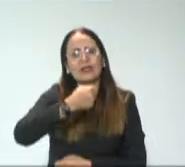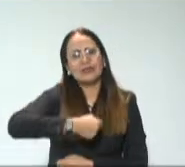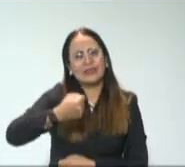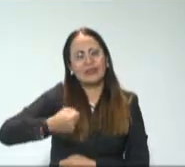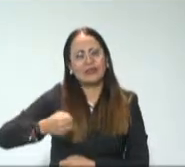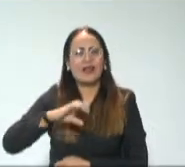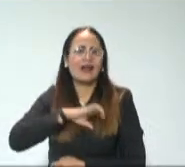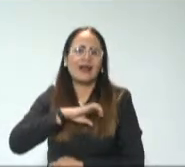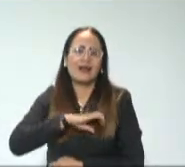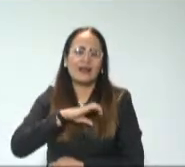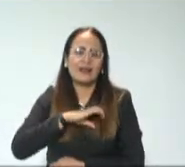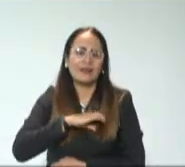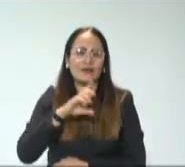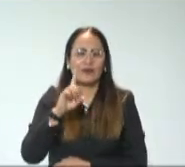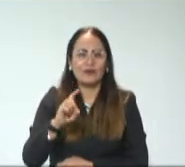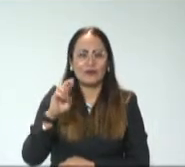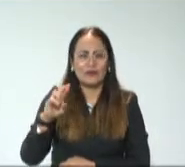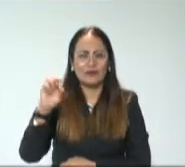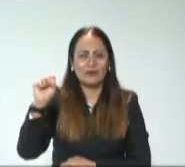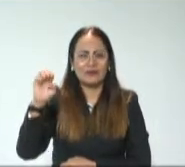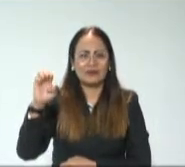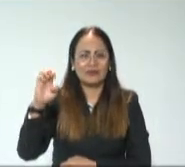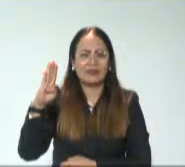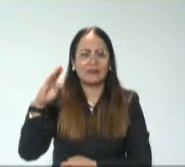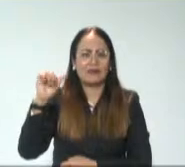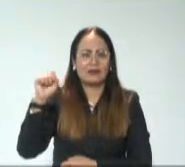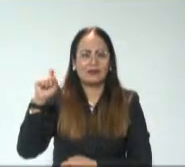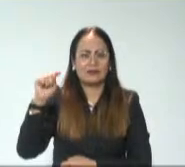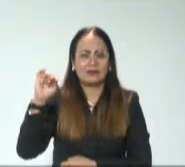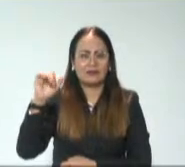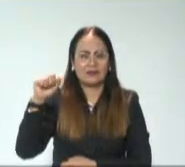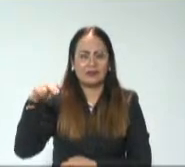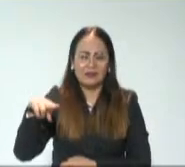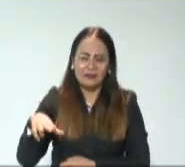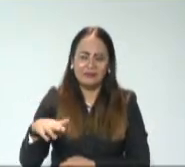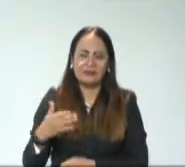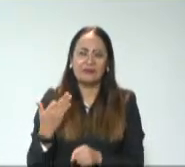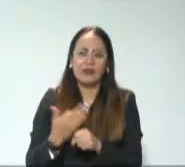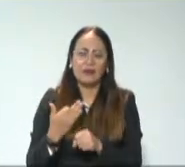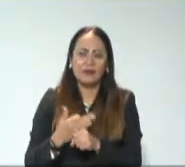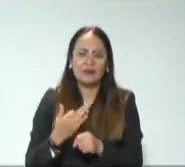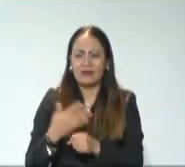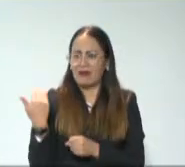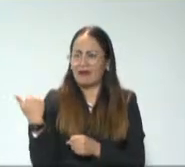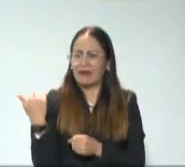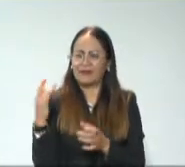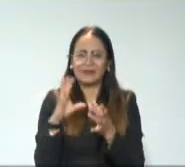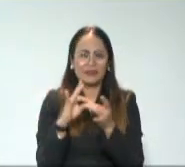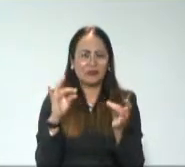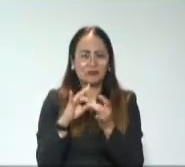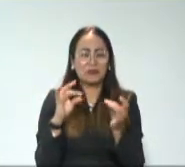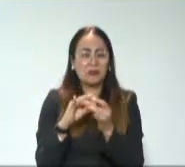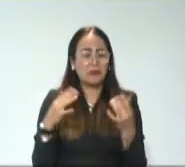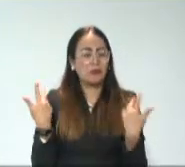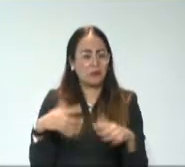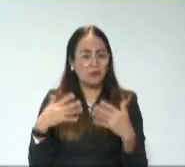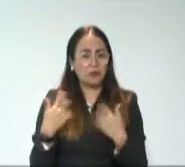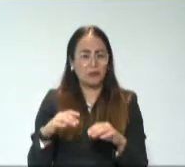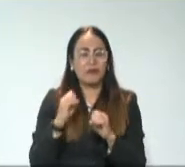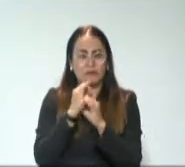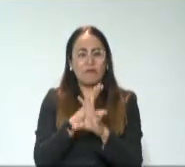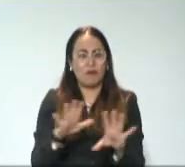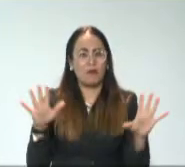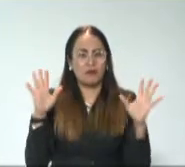querido amigo el Dr Sebastián García saó que nos acaba de dar esta muy muy importante